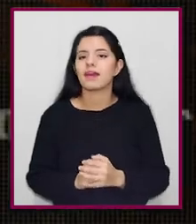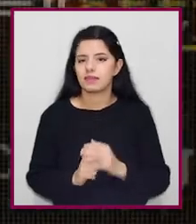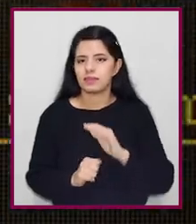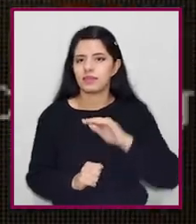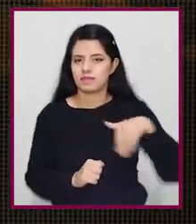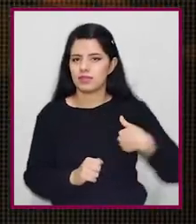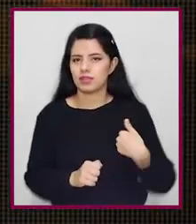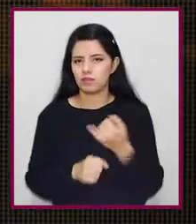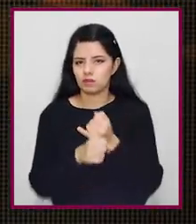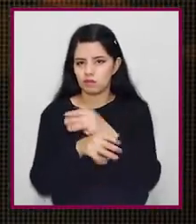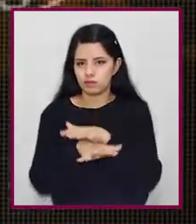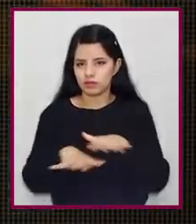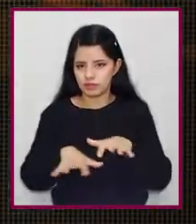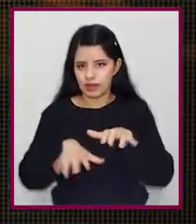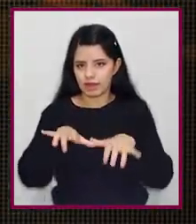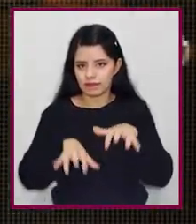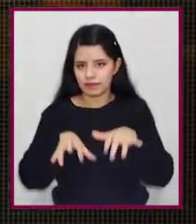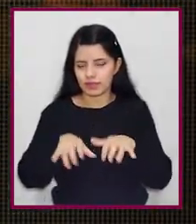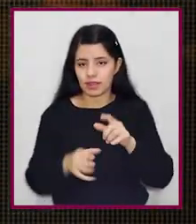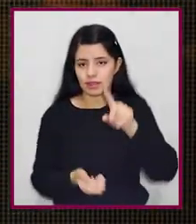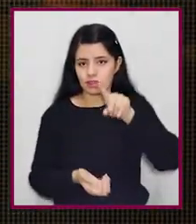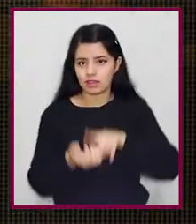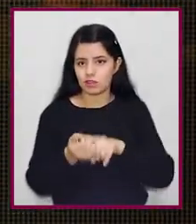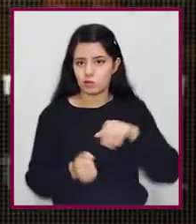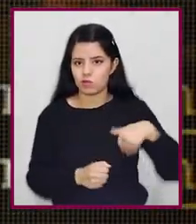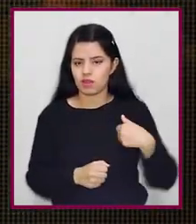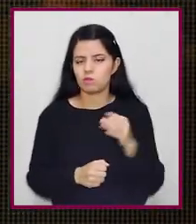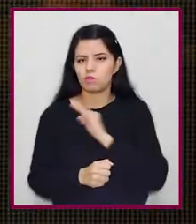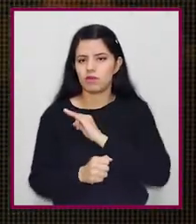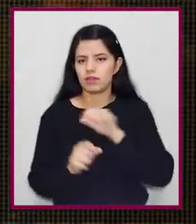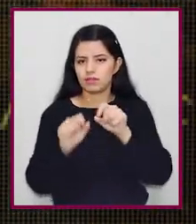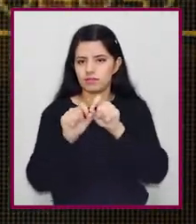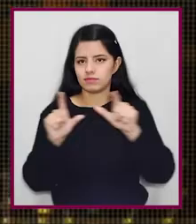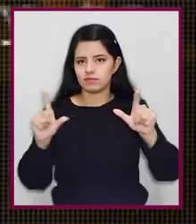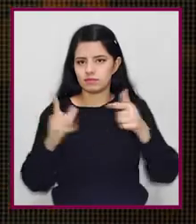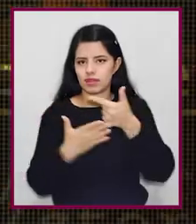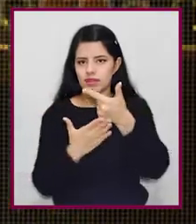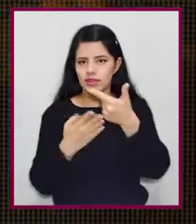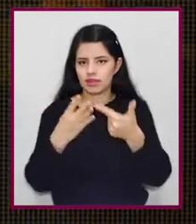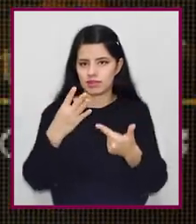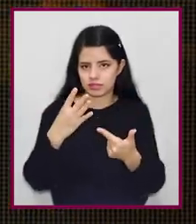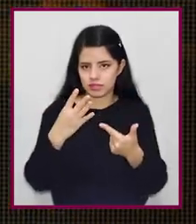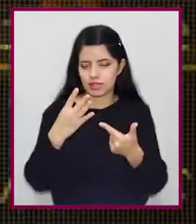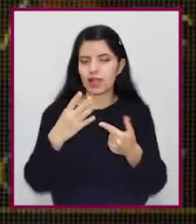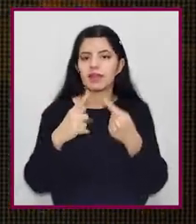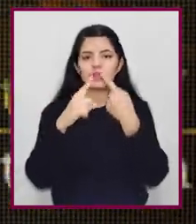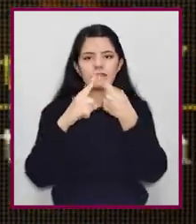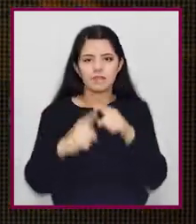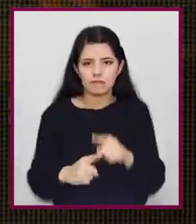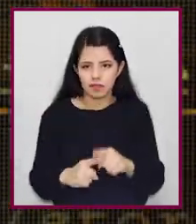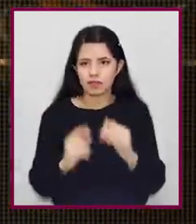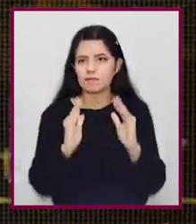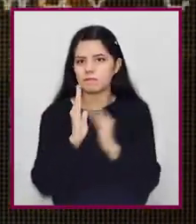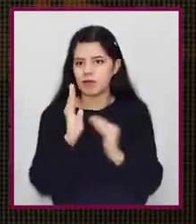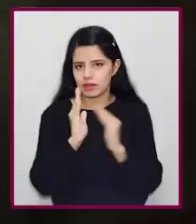de datos hecha manualmente arrojaba una lista de enlaces hacia las páginas